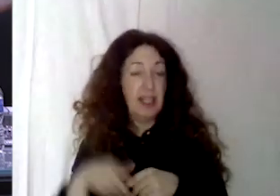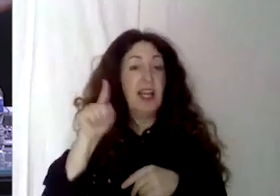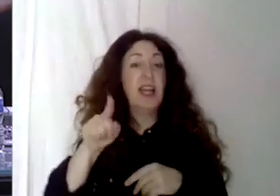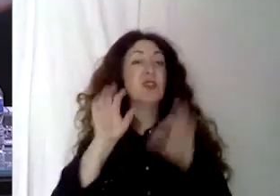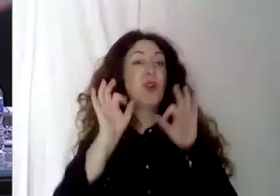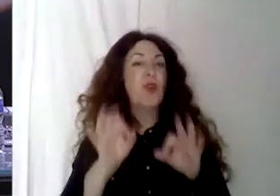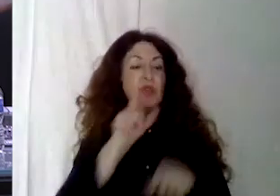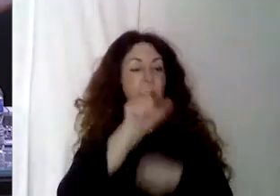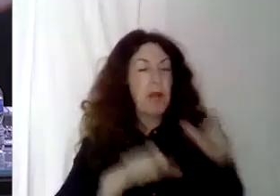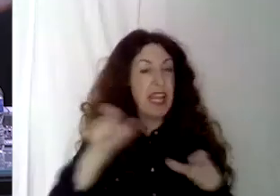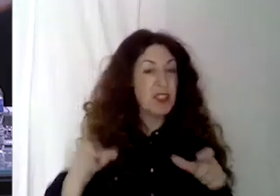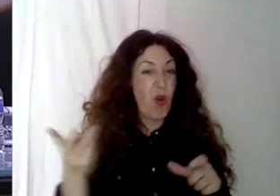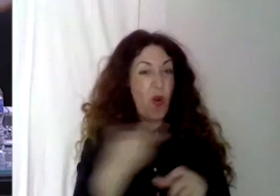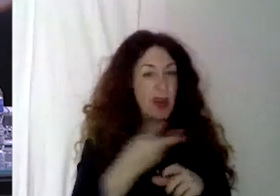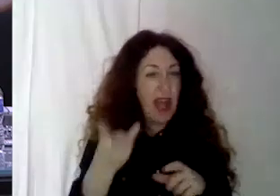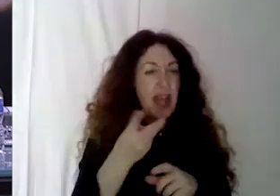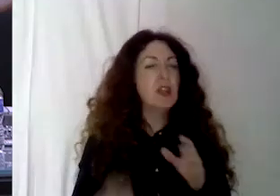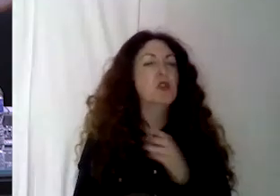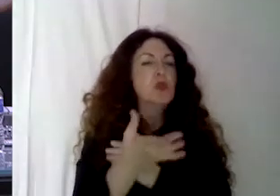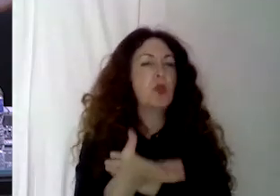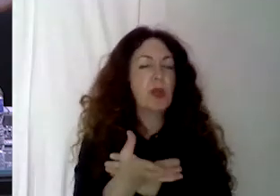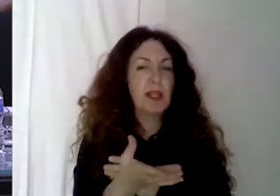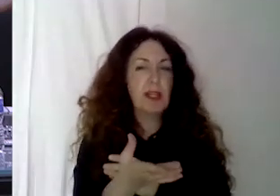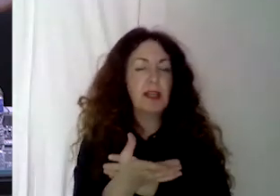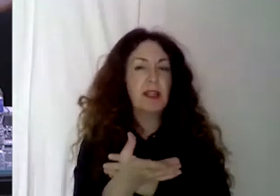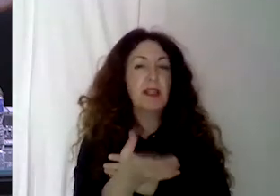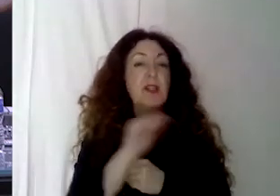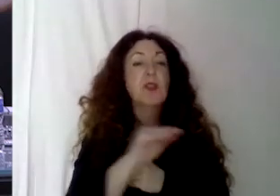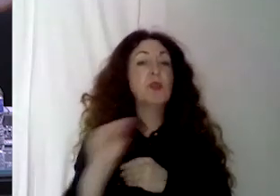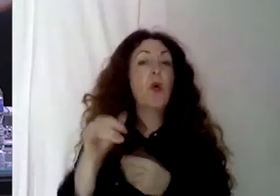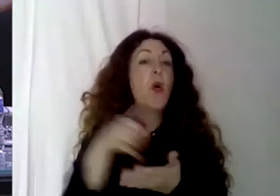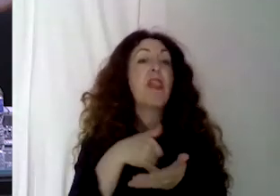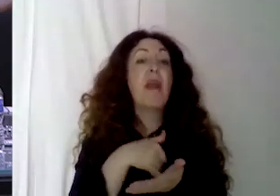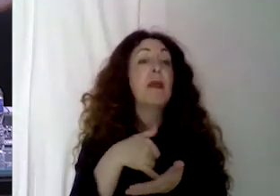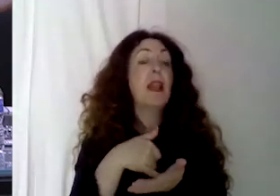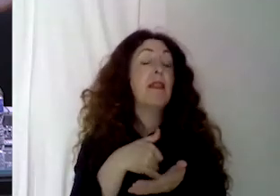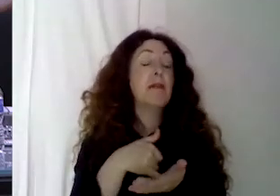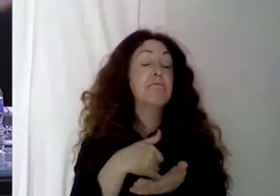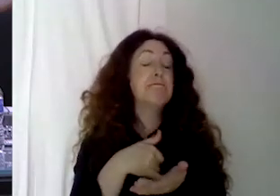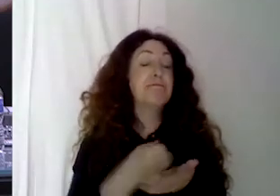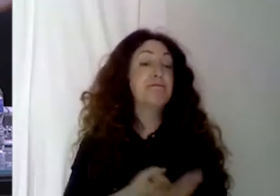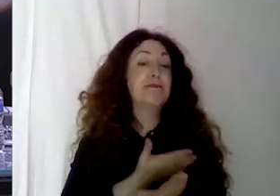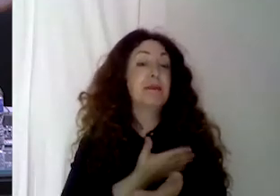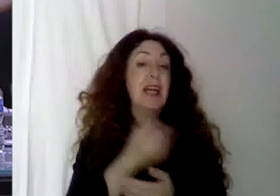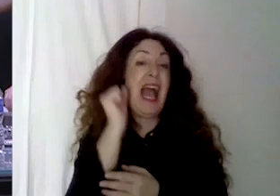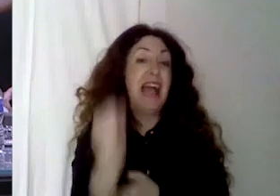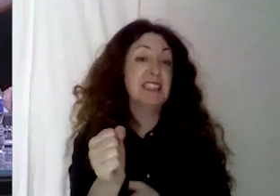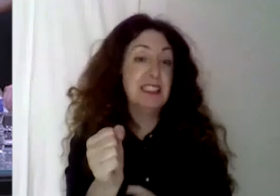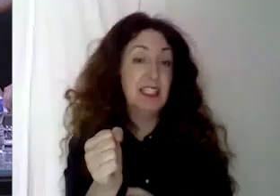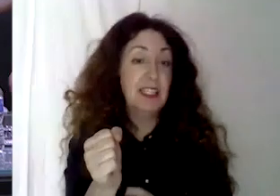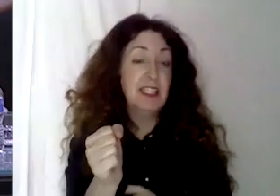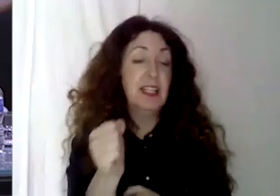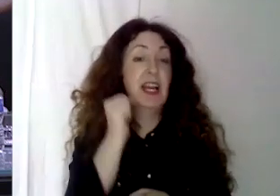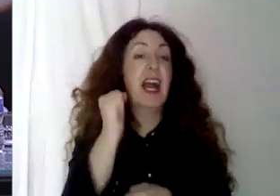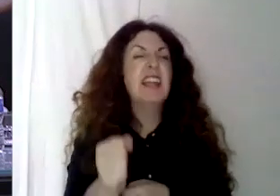estos personajes. Y uno de sus debilidades es el asesinato, Pero Gesualdo trata de entender